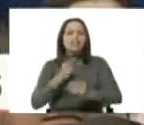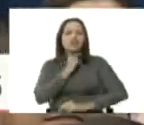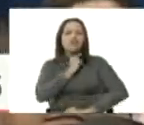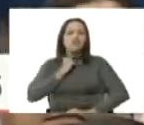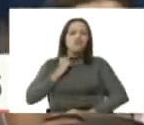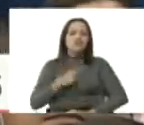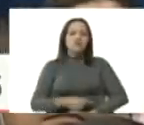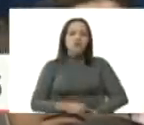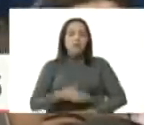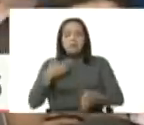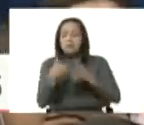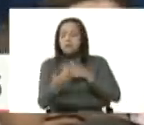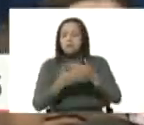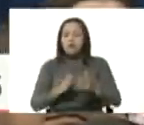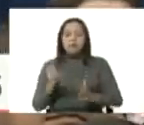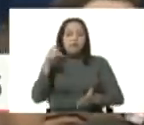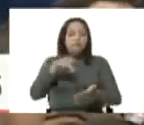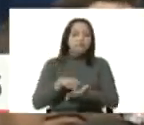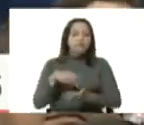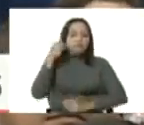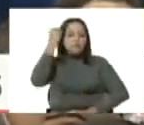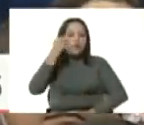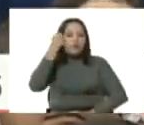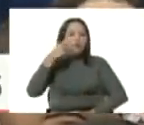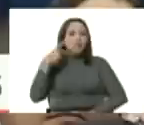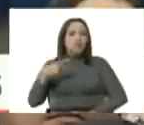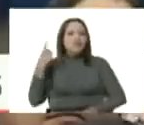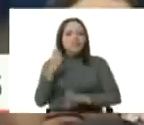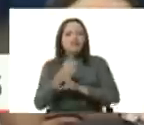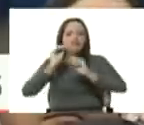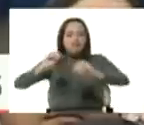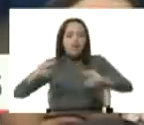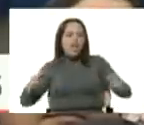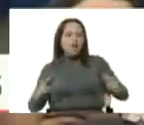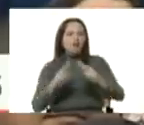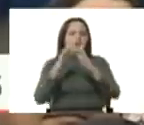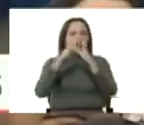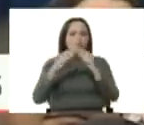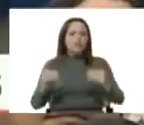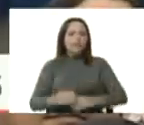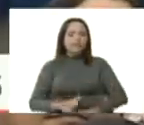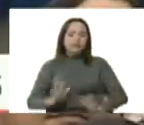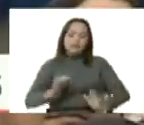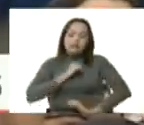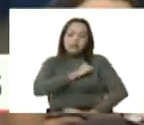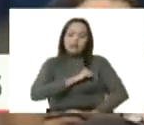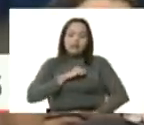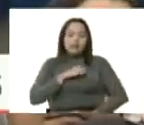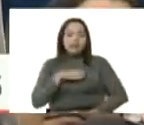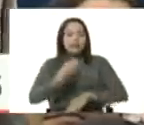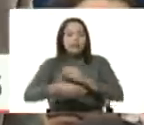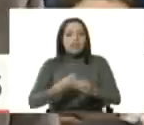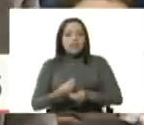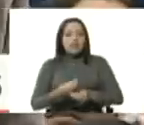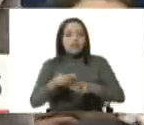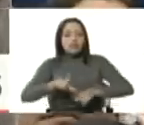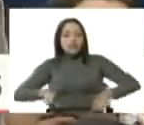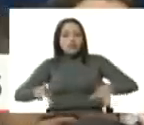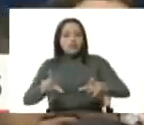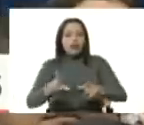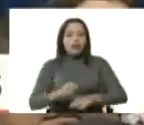de las posiciones políticas, debió llamarnos al encuentro entre todos y todas. Y lamentablemente utilizó ese espacio